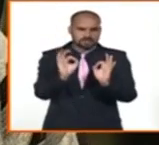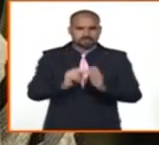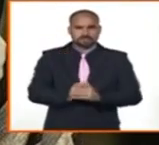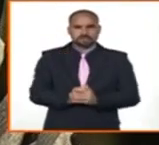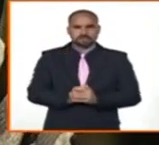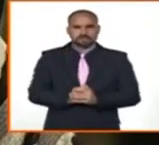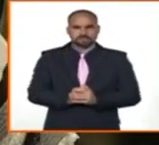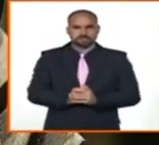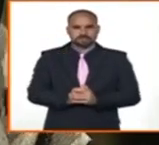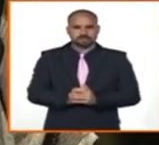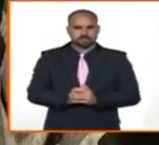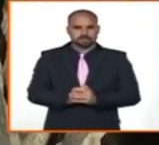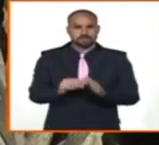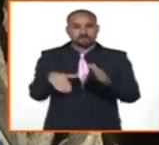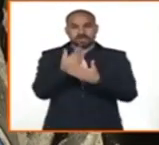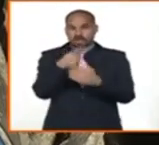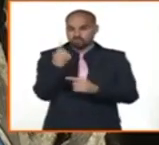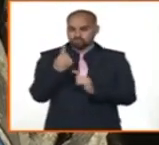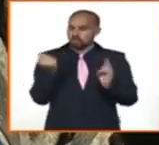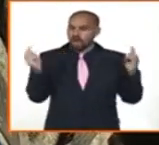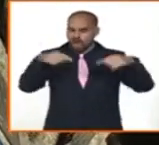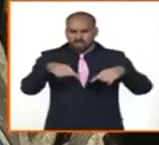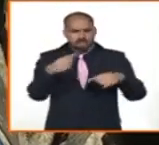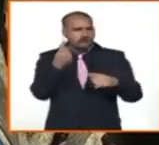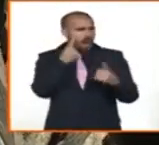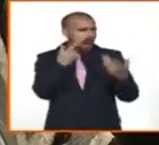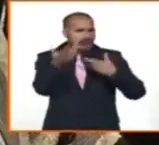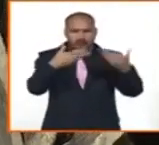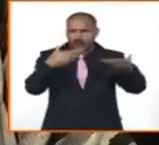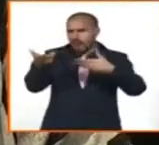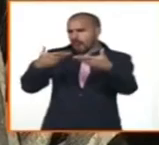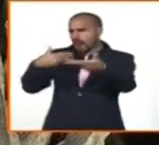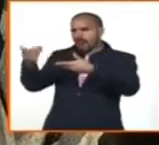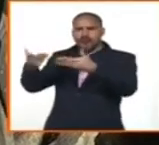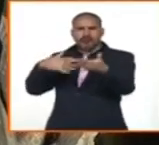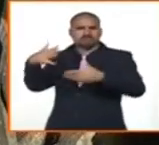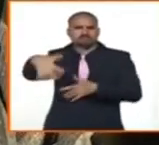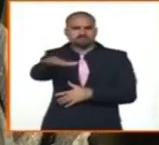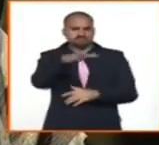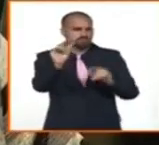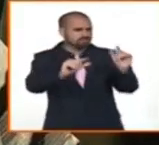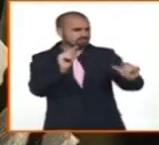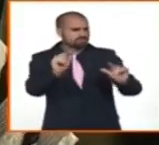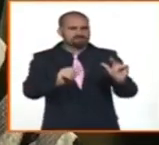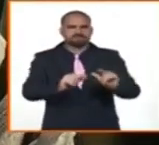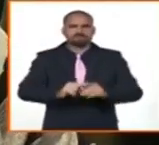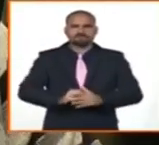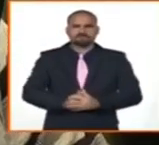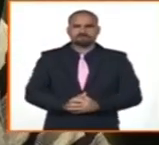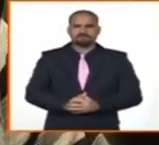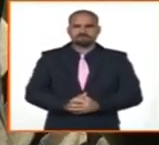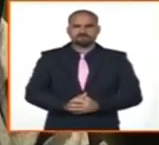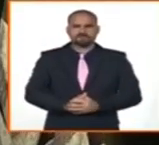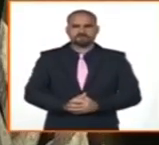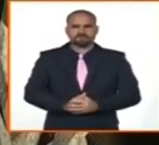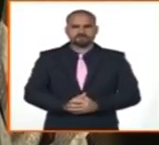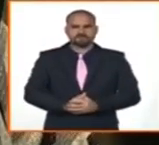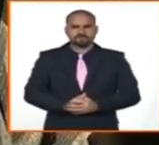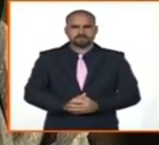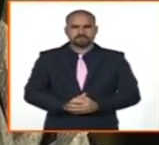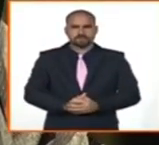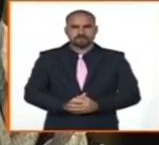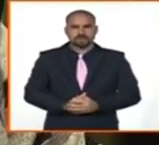acá y escuchándolos a todos ustedes, a tus compañeros y escuchándote a vos mismo